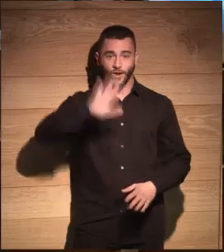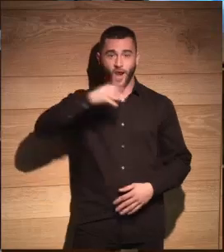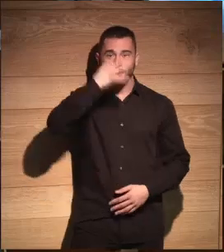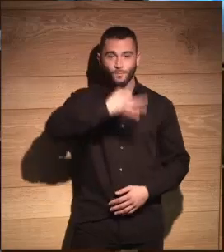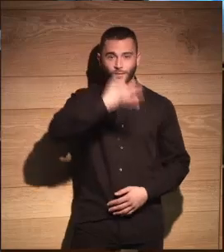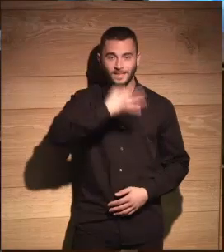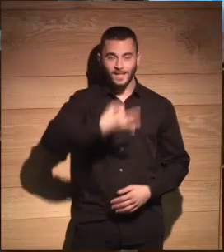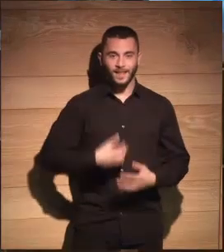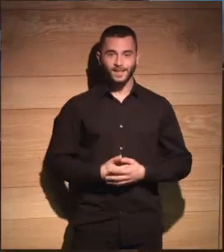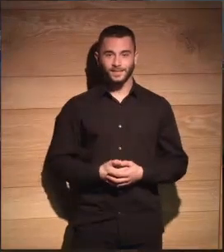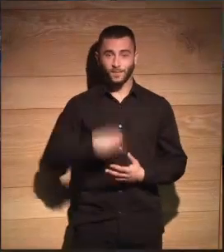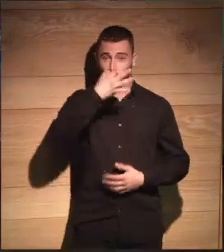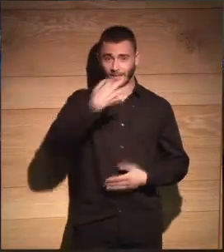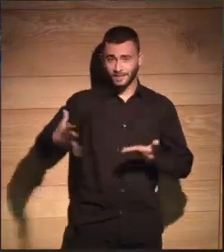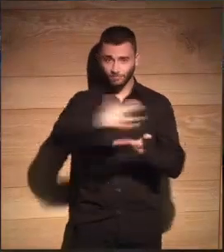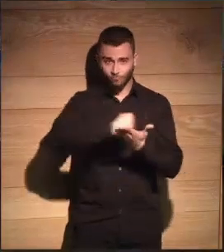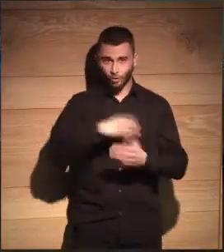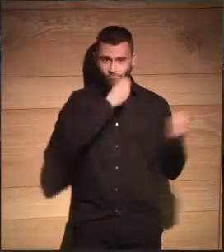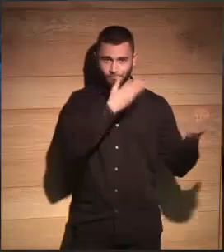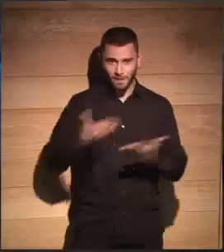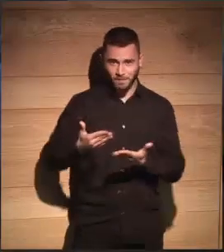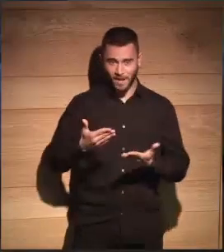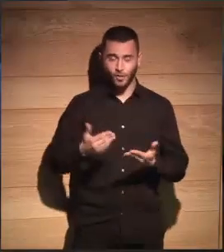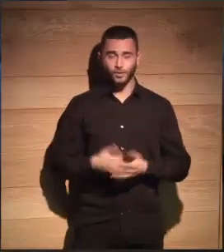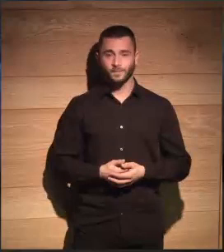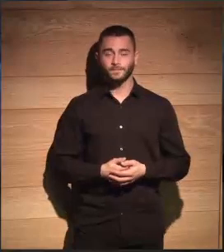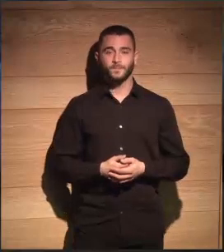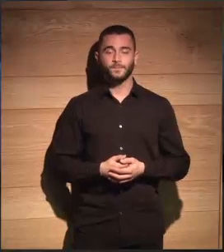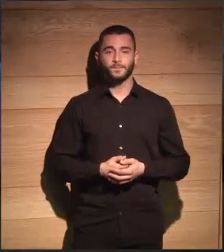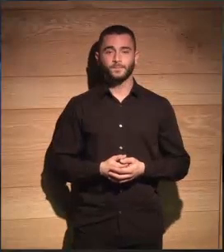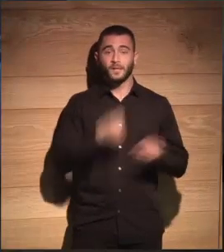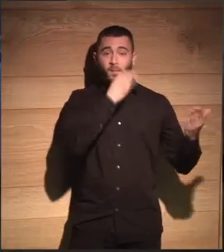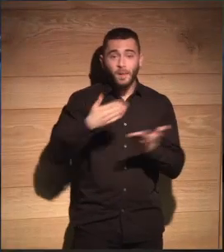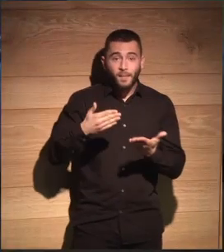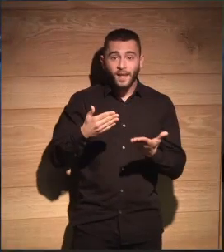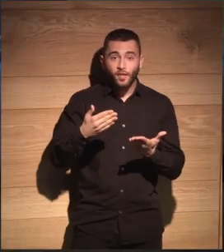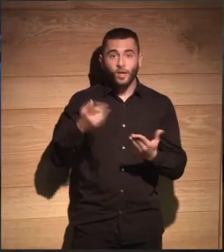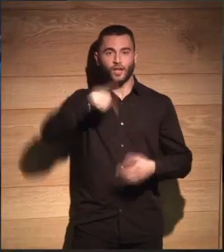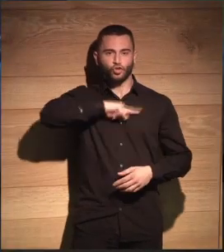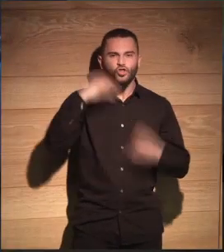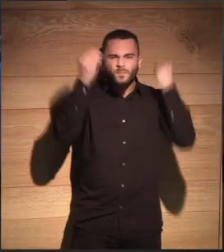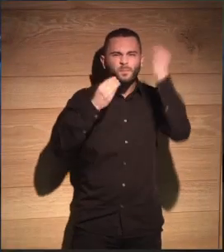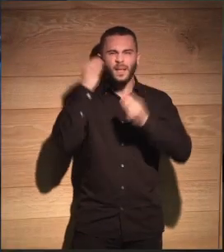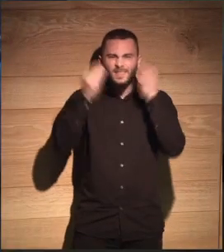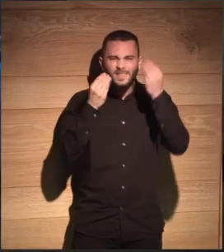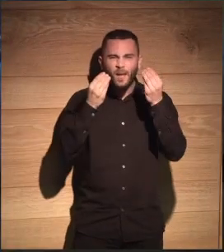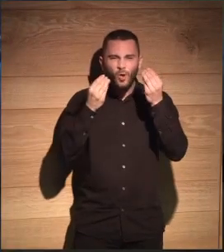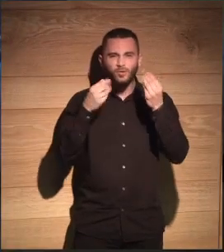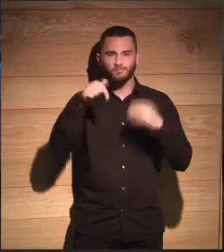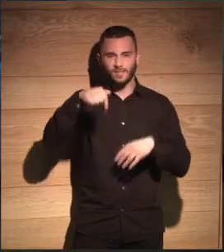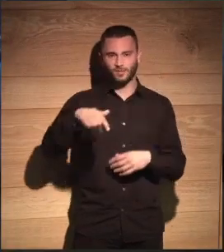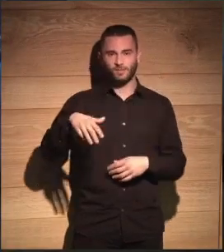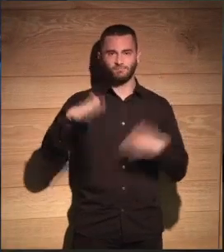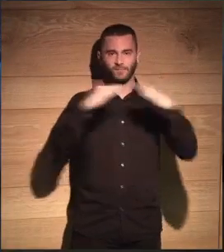buenas tardes. Buenas tardes a todos, bienvenidos. Bienvenidos a lo que consideramos, y lo digo siempre, el segundo hogar